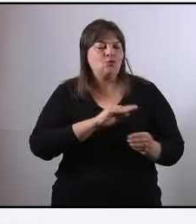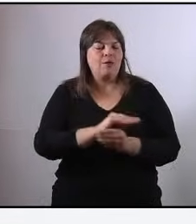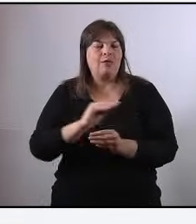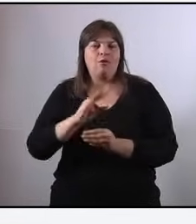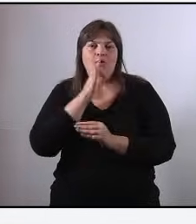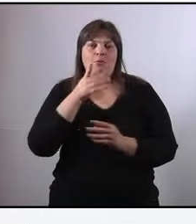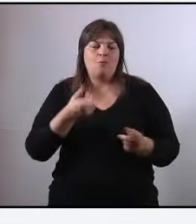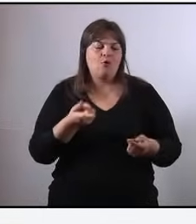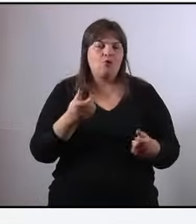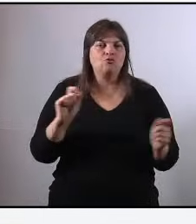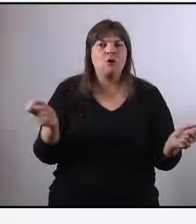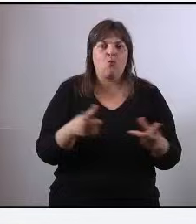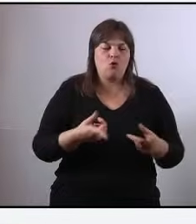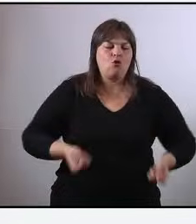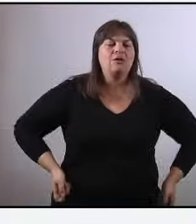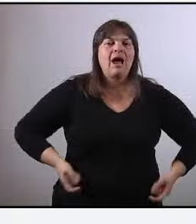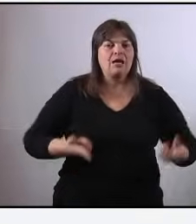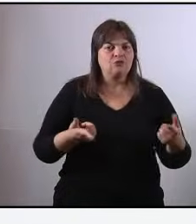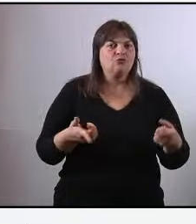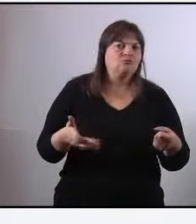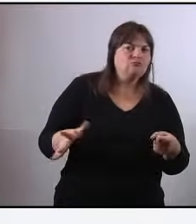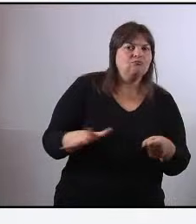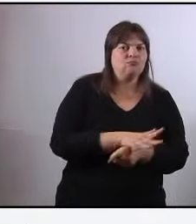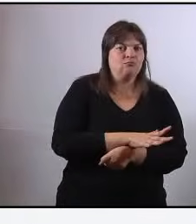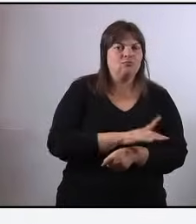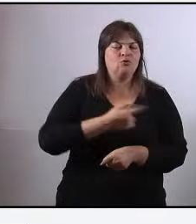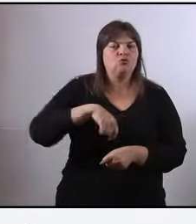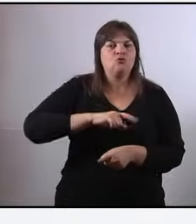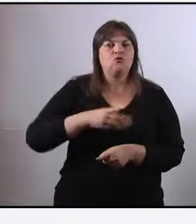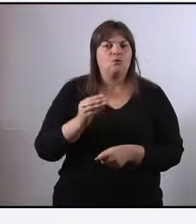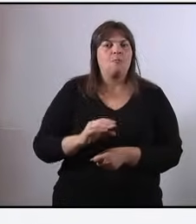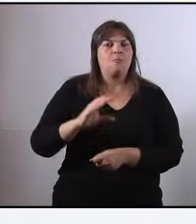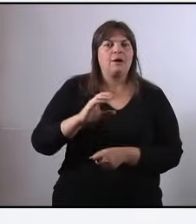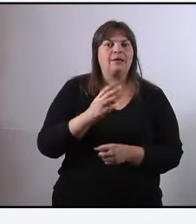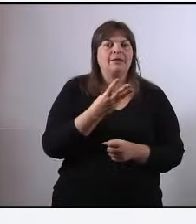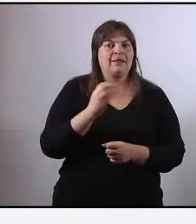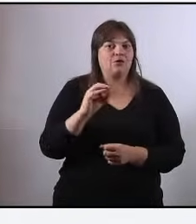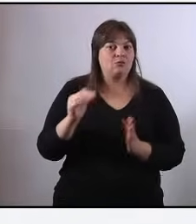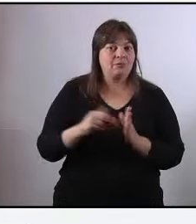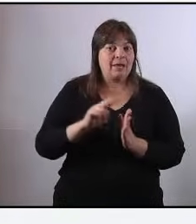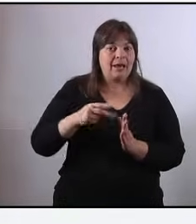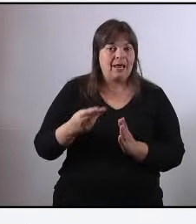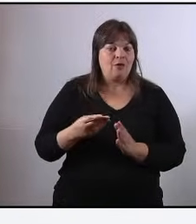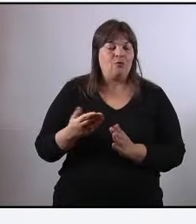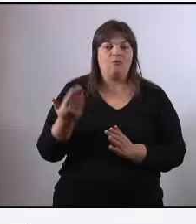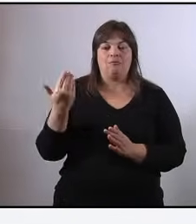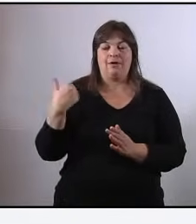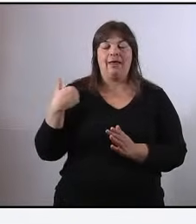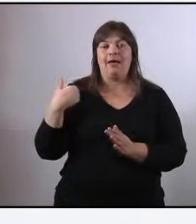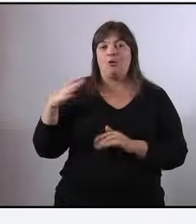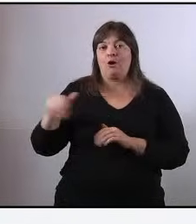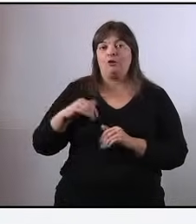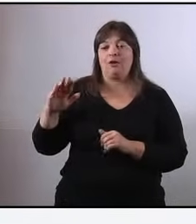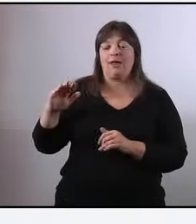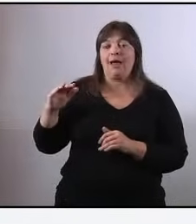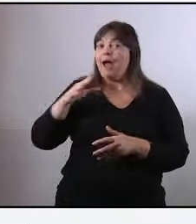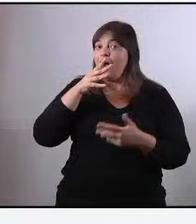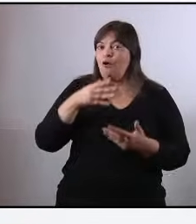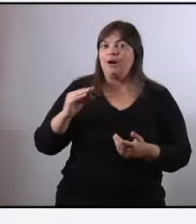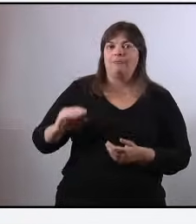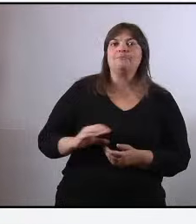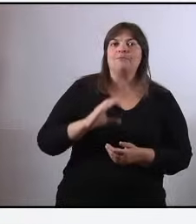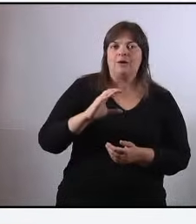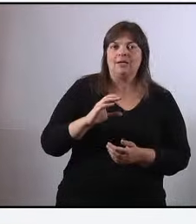gastos de sus pólizas. Aumentamos esta cuantía en 300.000 euros con respecto a la convocatoria anterior